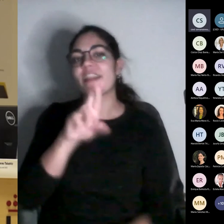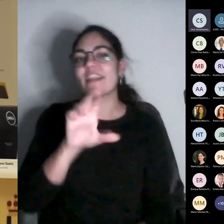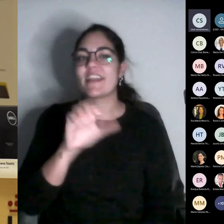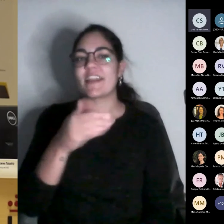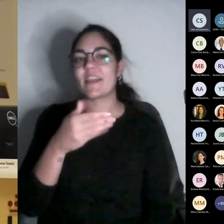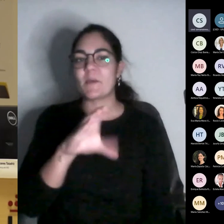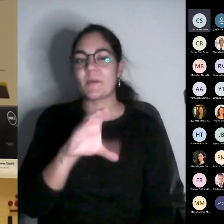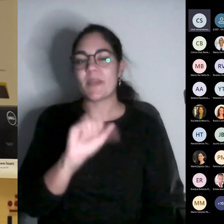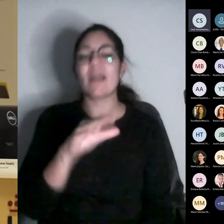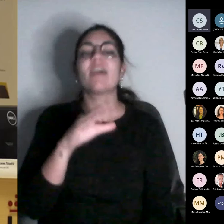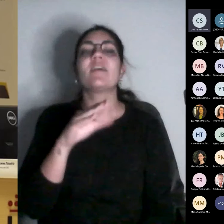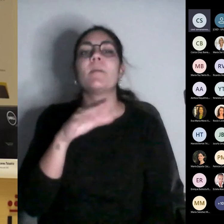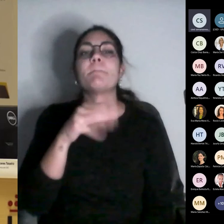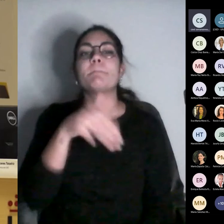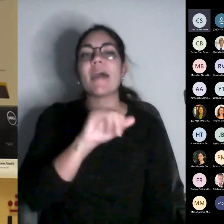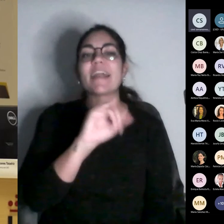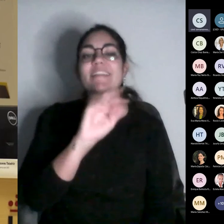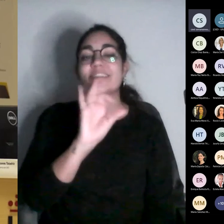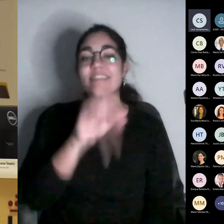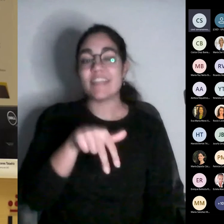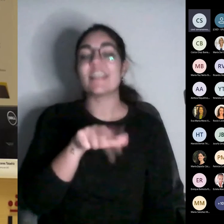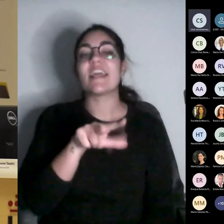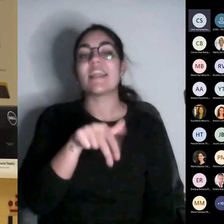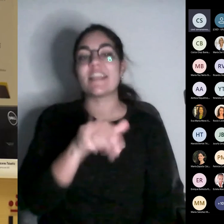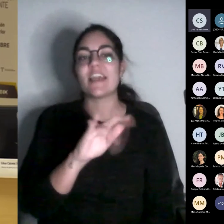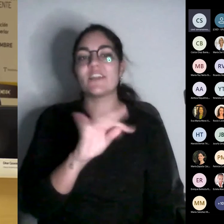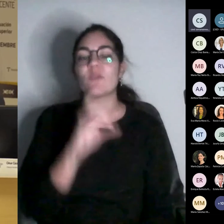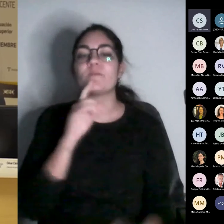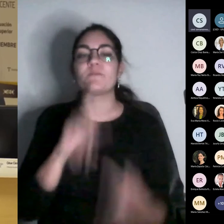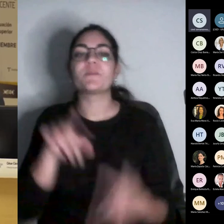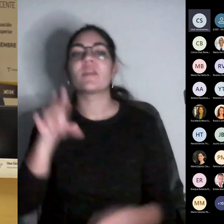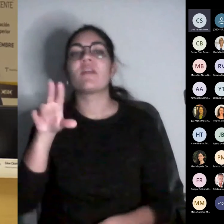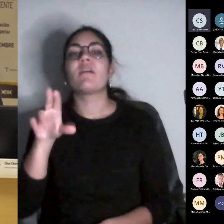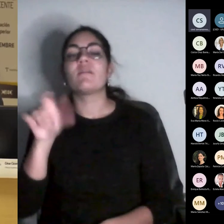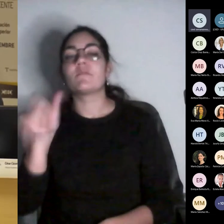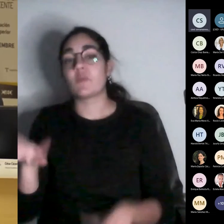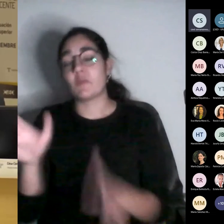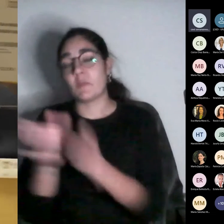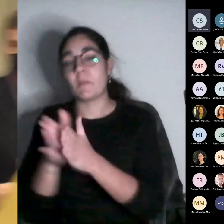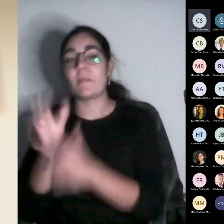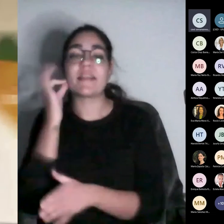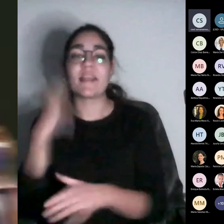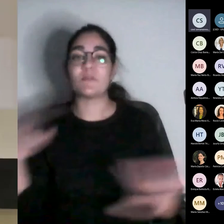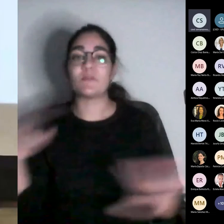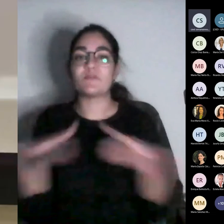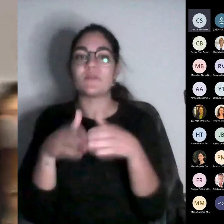y ana martín morón en su propuesta rever la escucha de satara